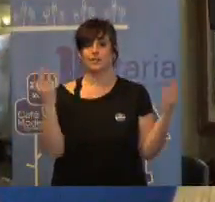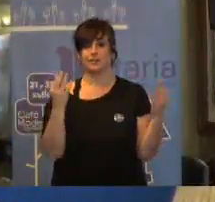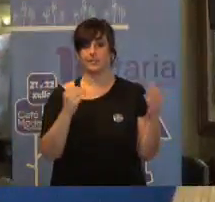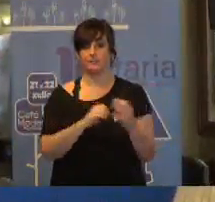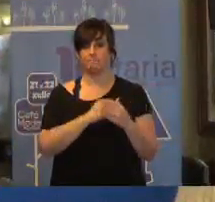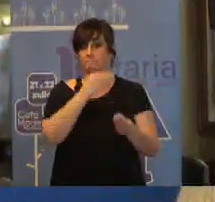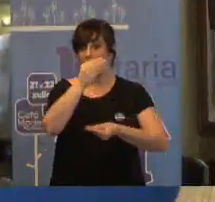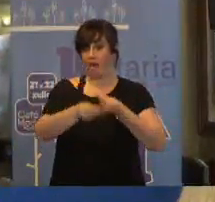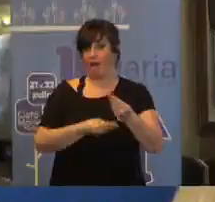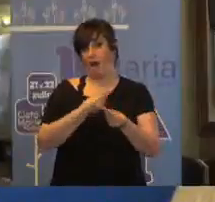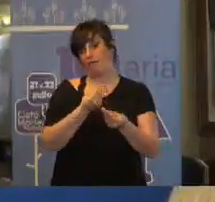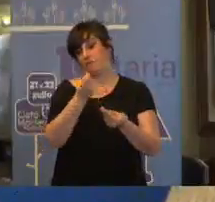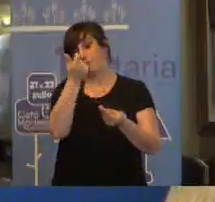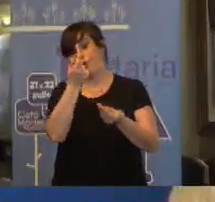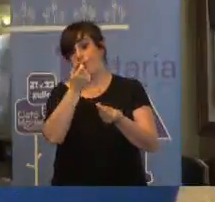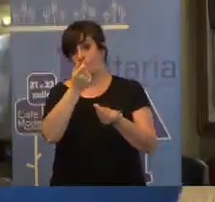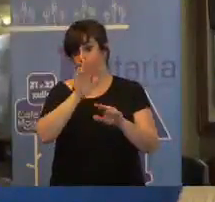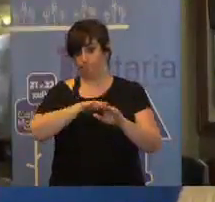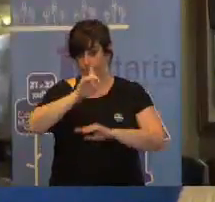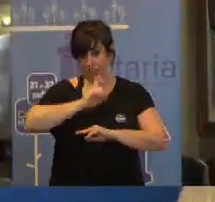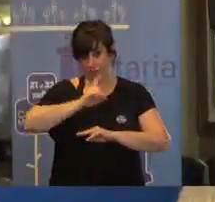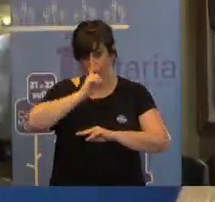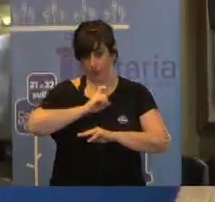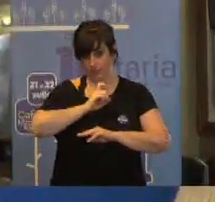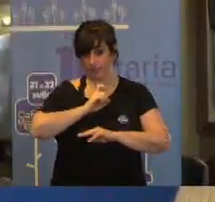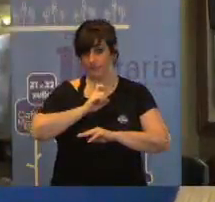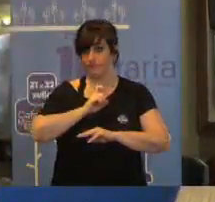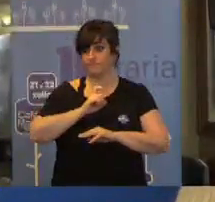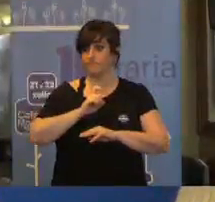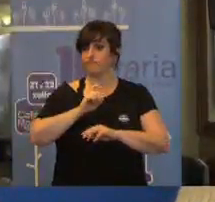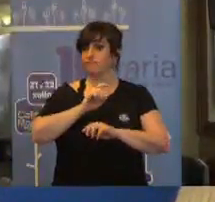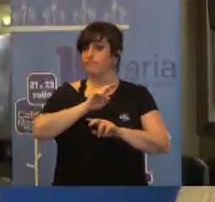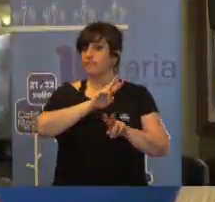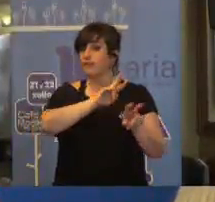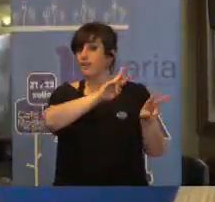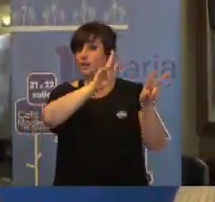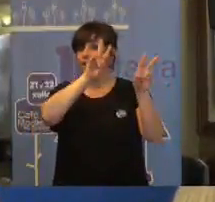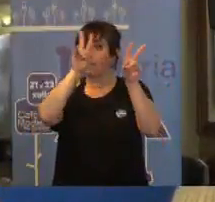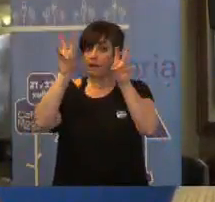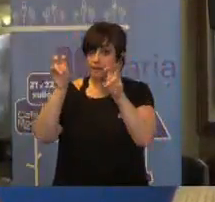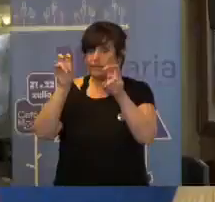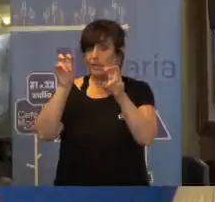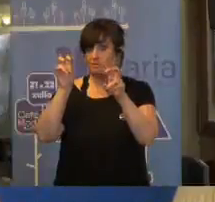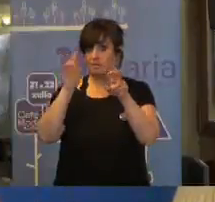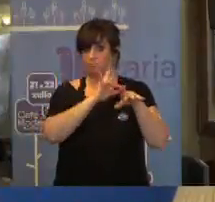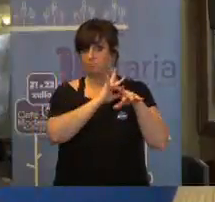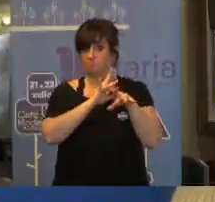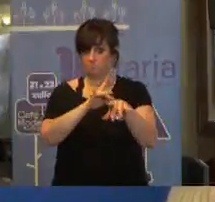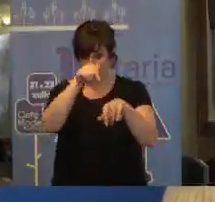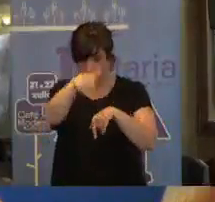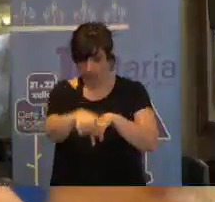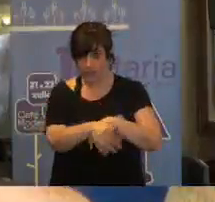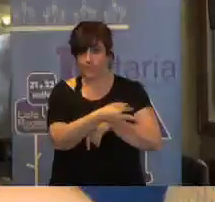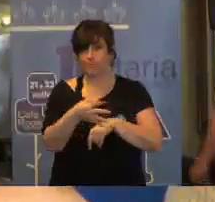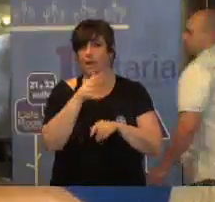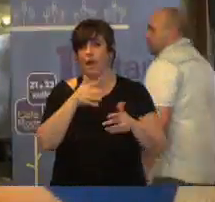un pequeno recordatorio daquelas cuestións que nos trouxeron hasta aquí e do punto no que estamos en este momento, en